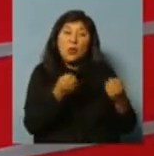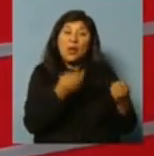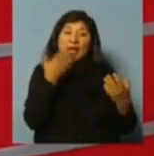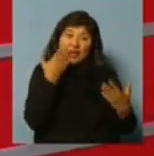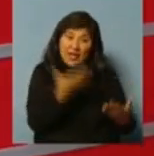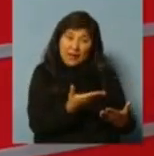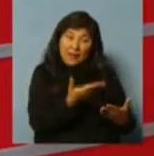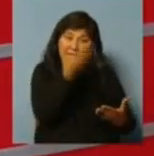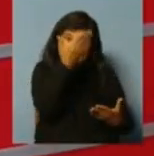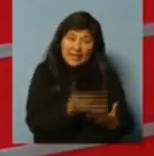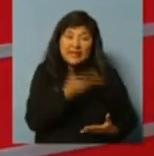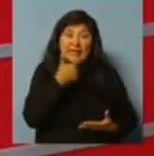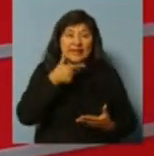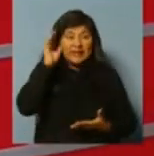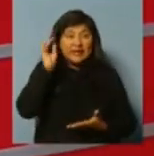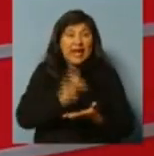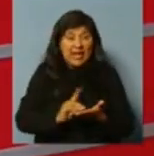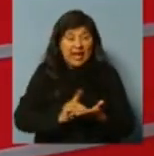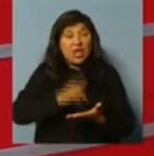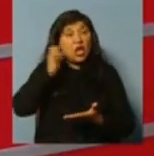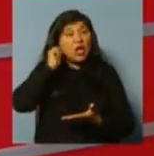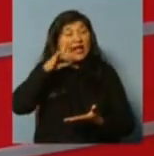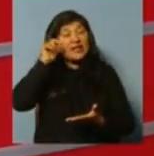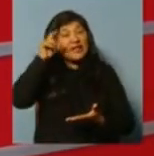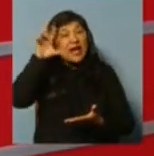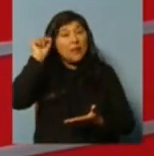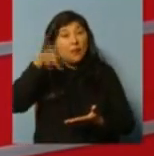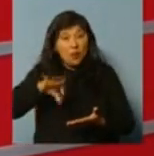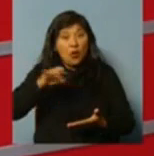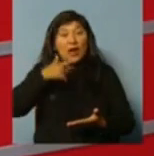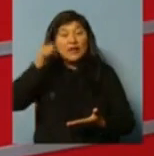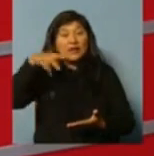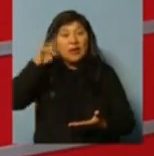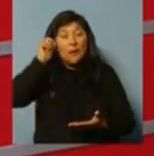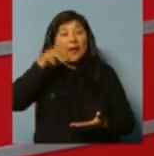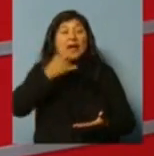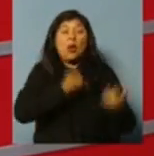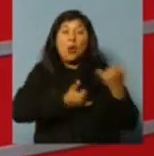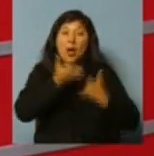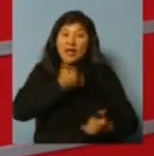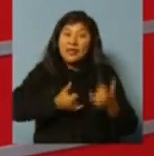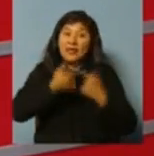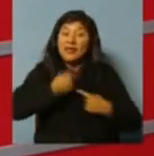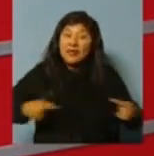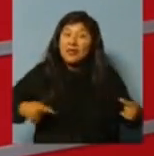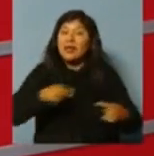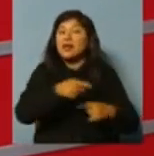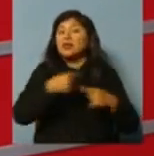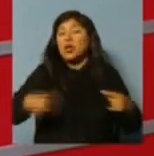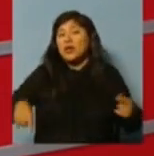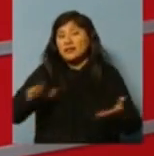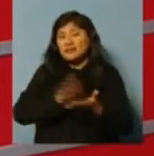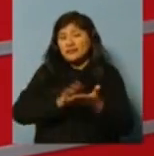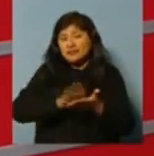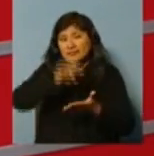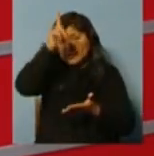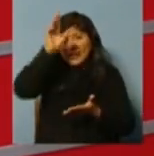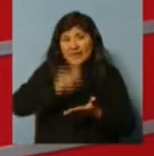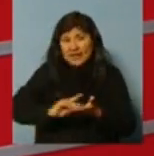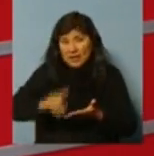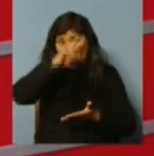guillermo snopek que ha tenido la gentileza de acercarnos la realidad que se vive en el senado de la nación